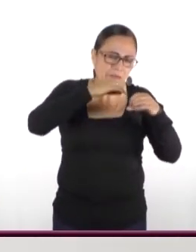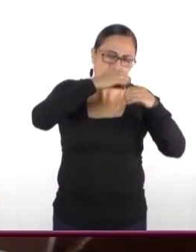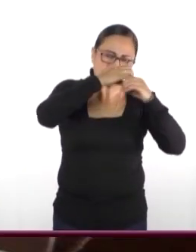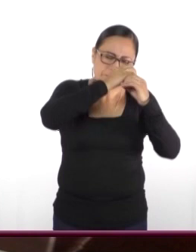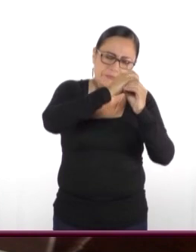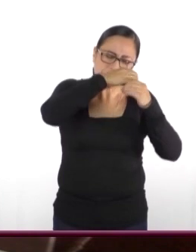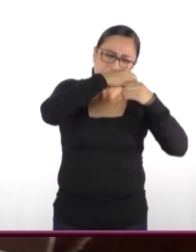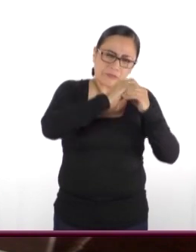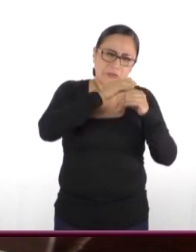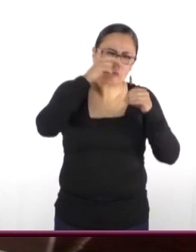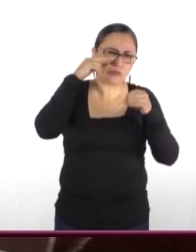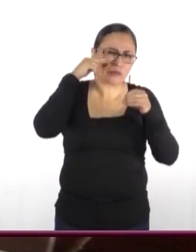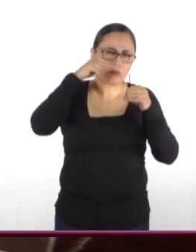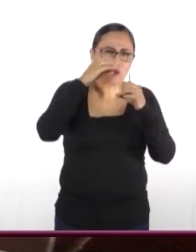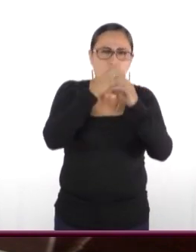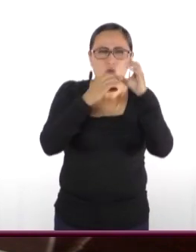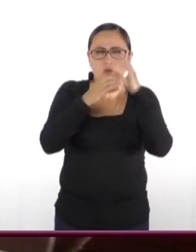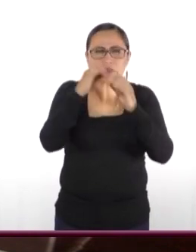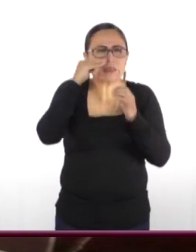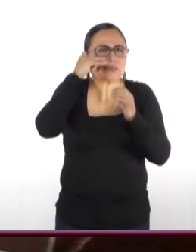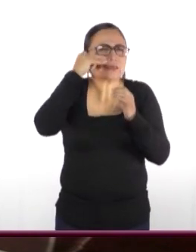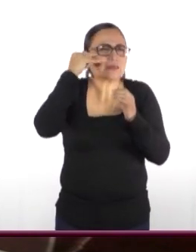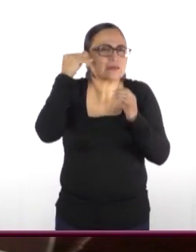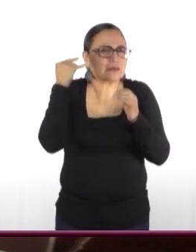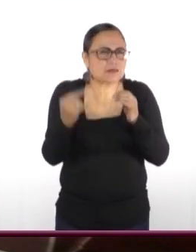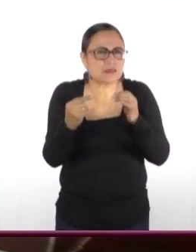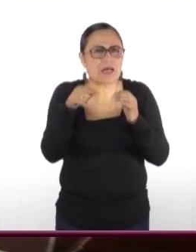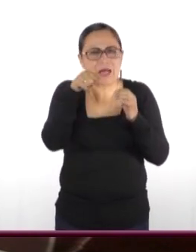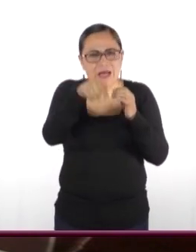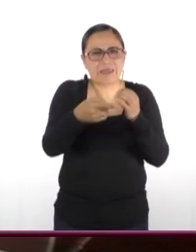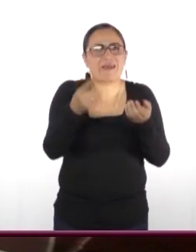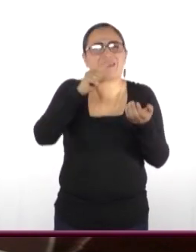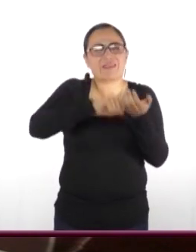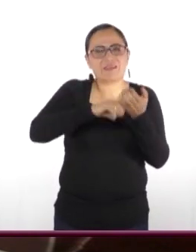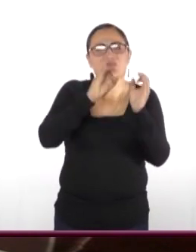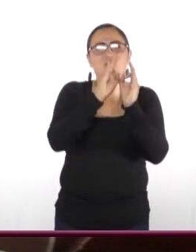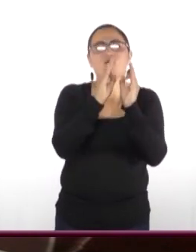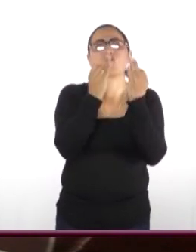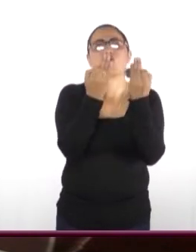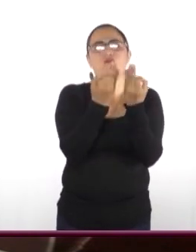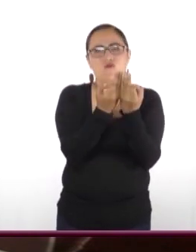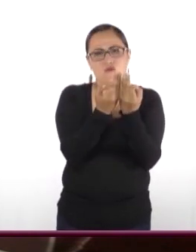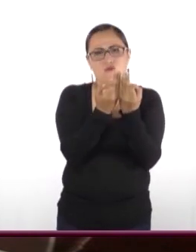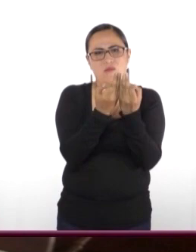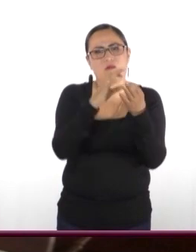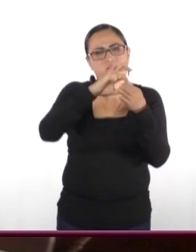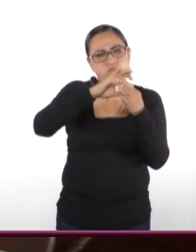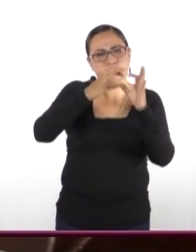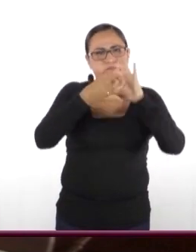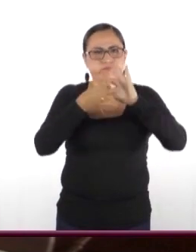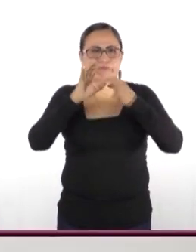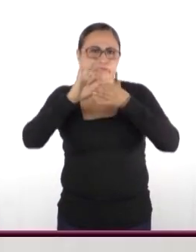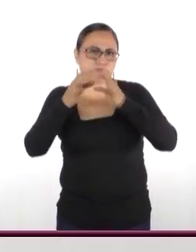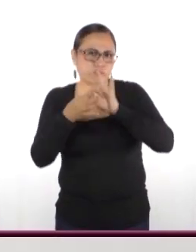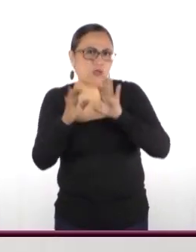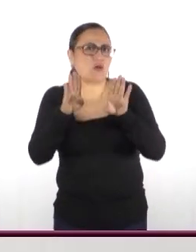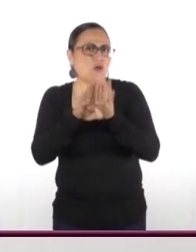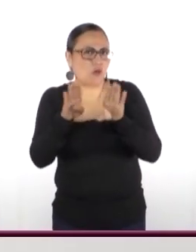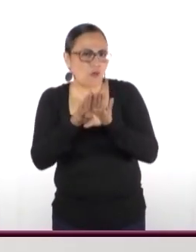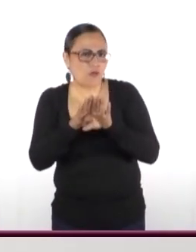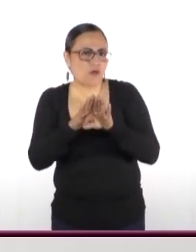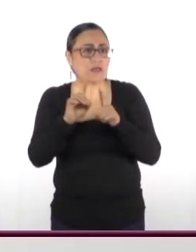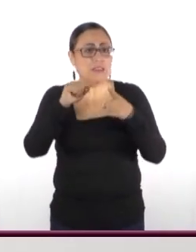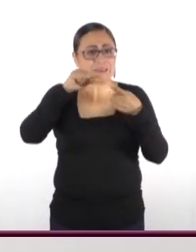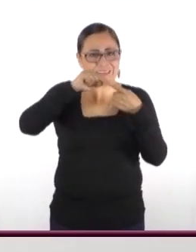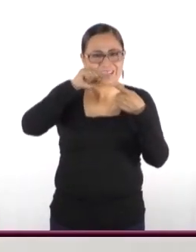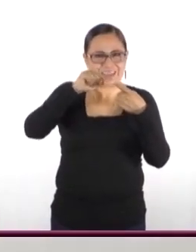pequeñas. Estrictamente lo que vemos con estos microscopios sería la estructura de cómo están formados estos átomos. Por ejemplo, en vez